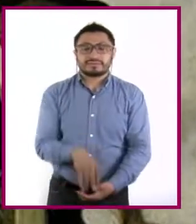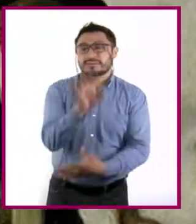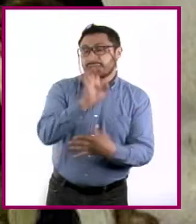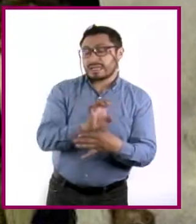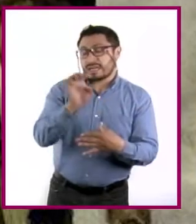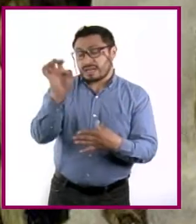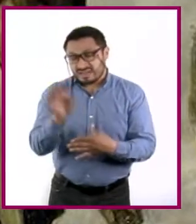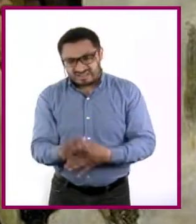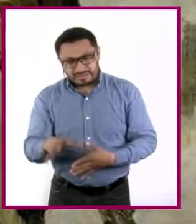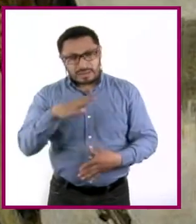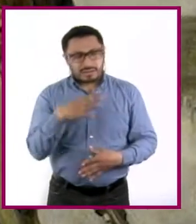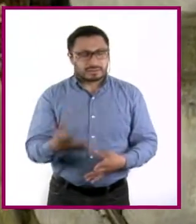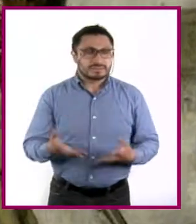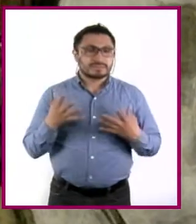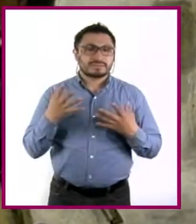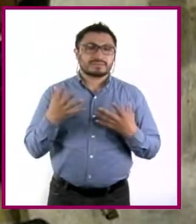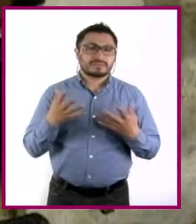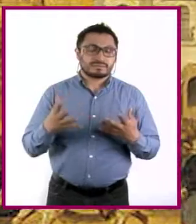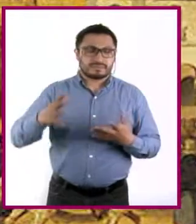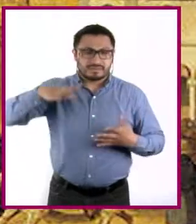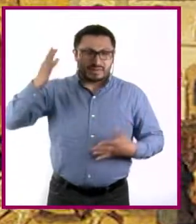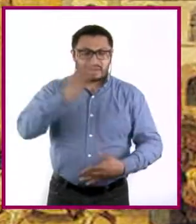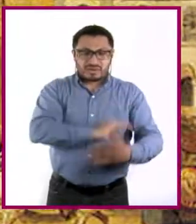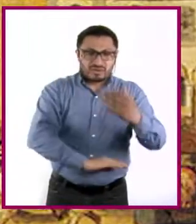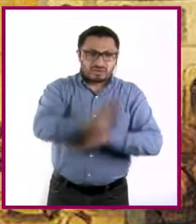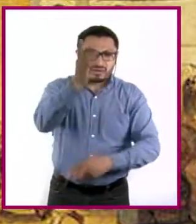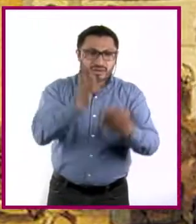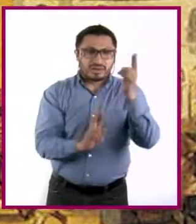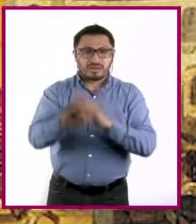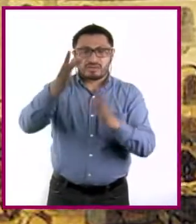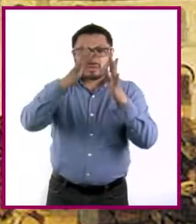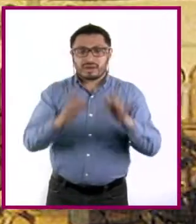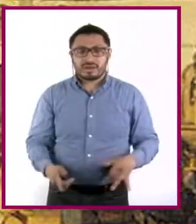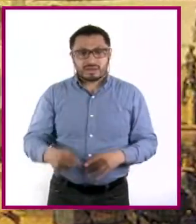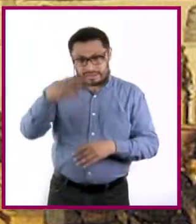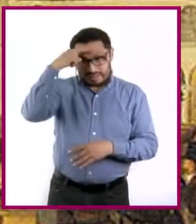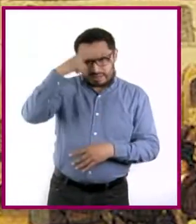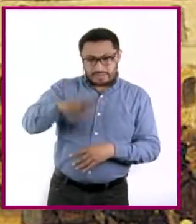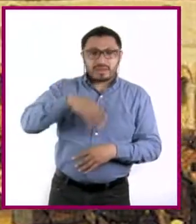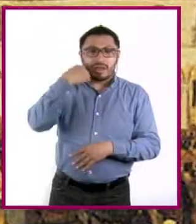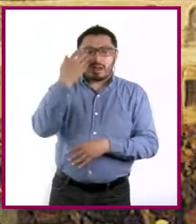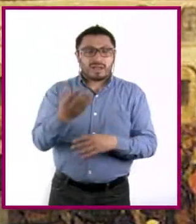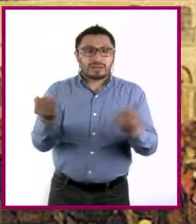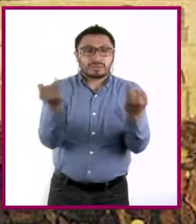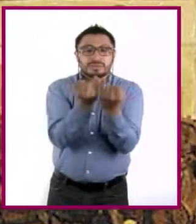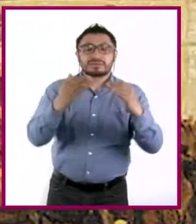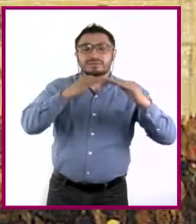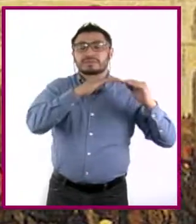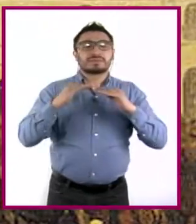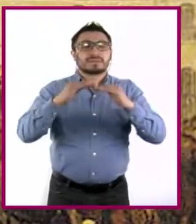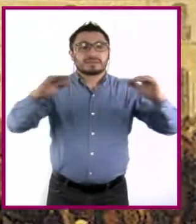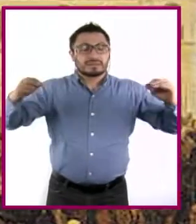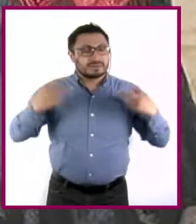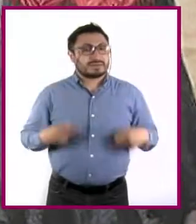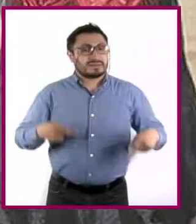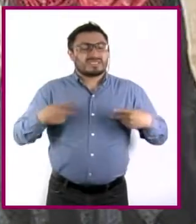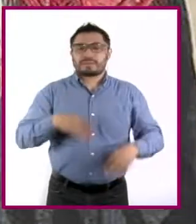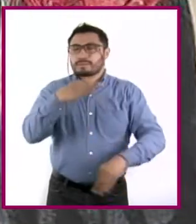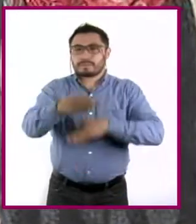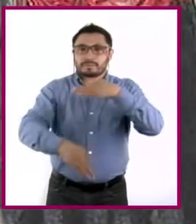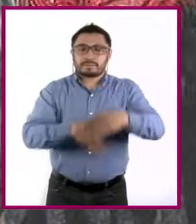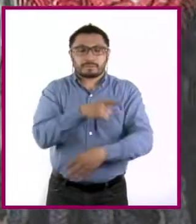Inspirados por los triunfos de la Revolución Francesa, el Estado mexicano buscó la igualdad entre sus ciudadanos. Todos